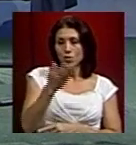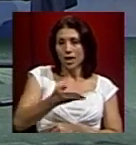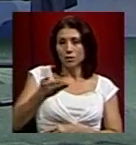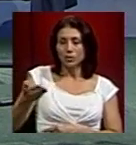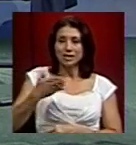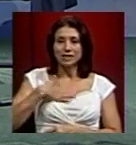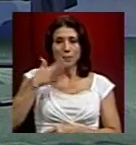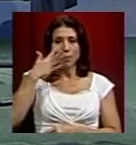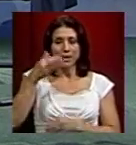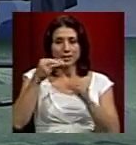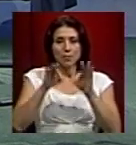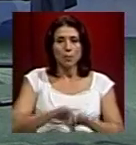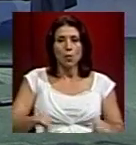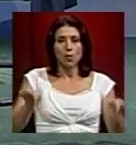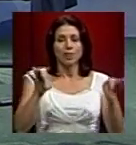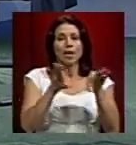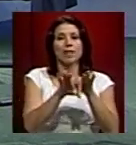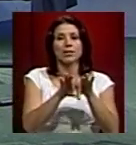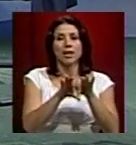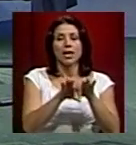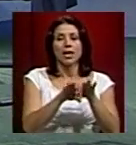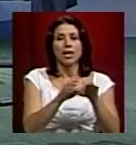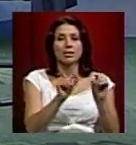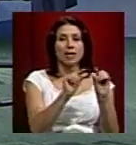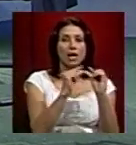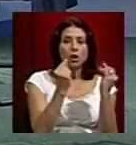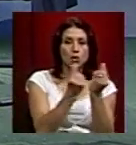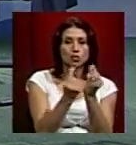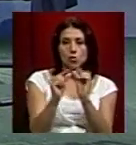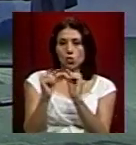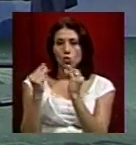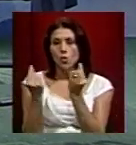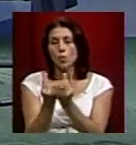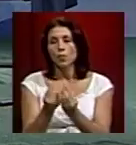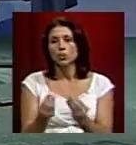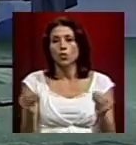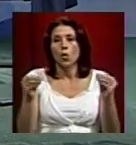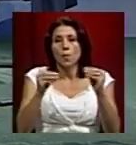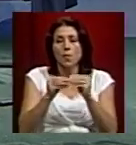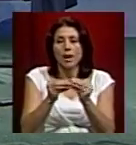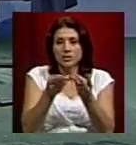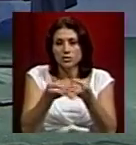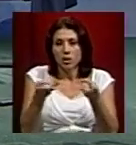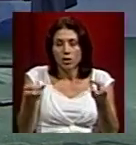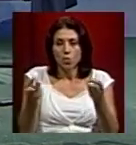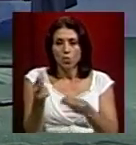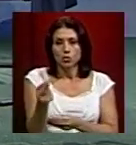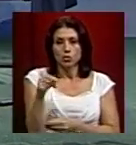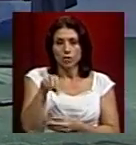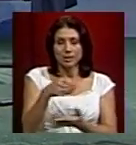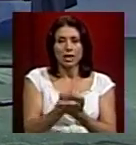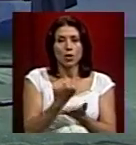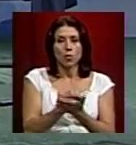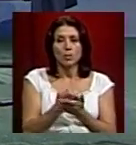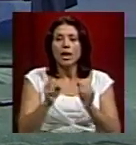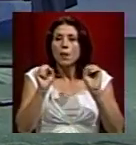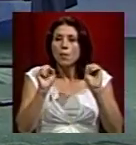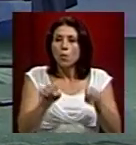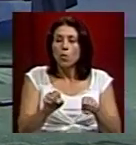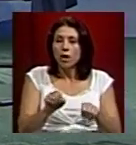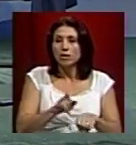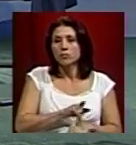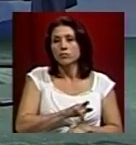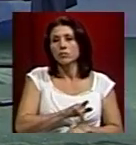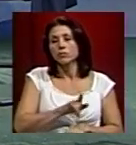parece importante es que los grupos con más recursos en esta economía pueden ir al